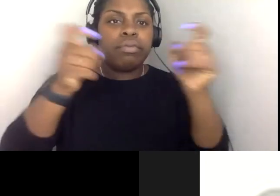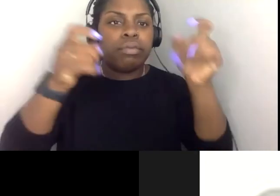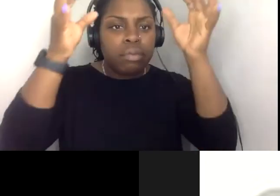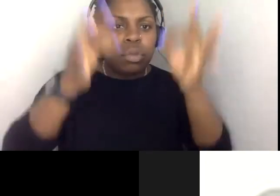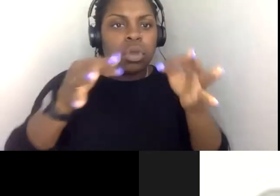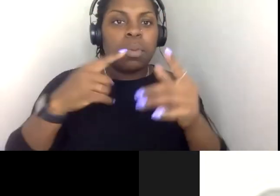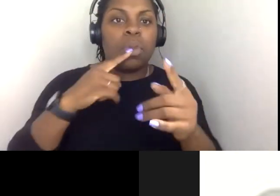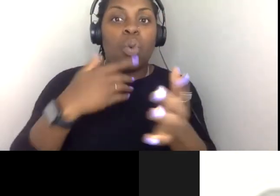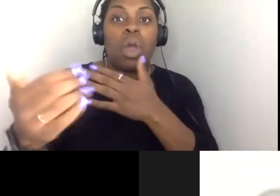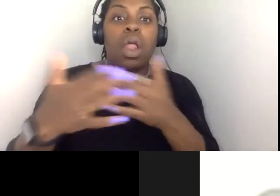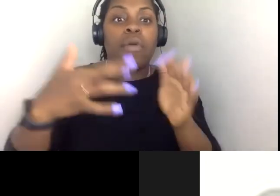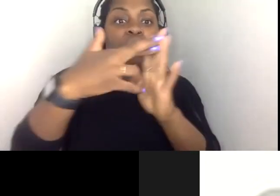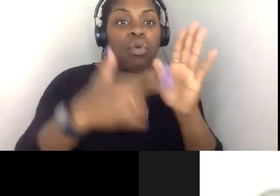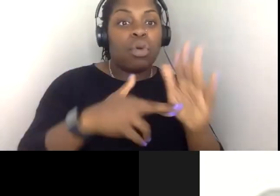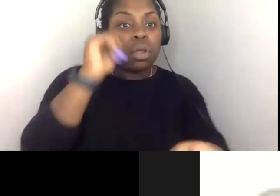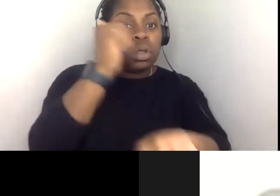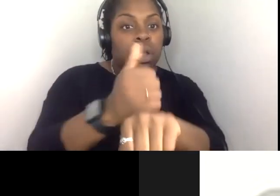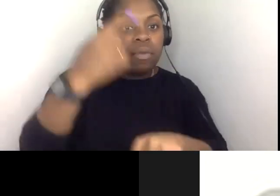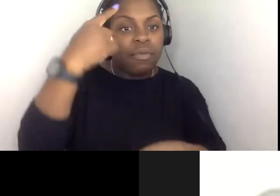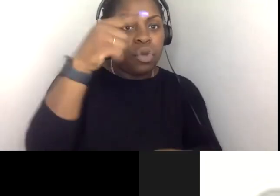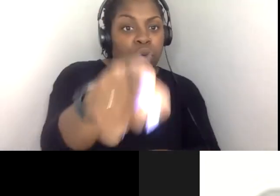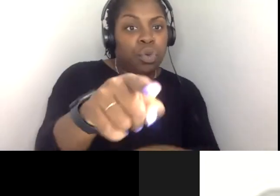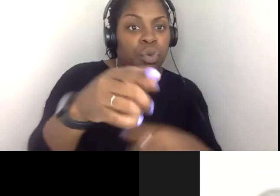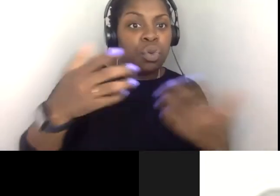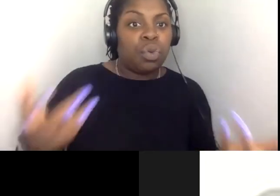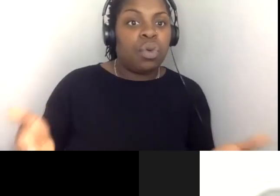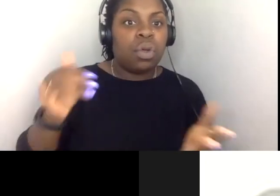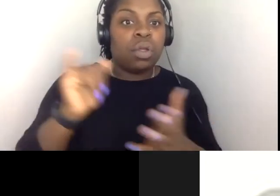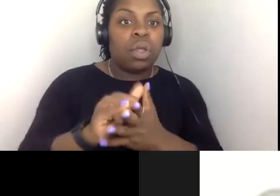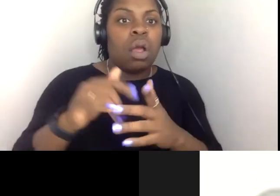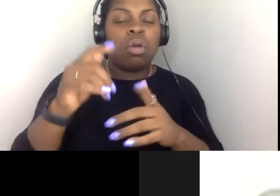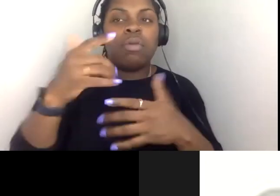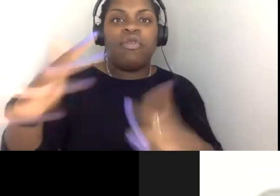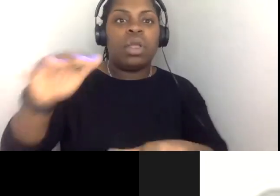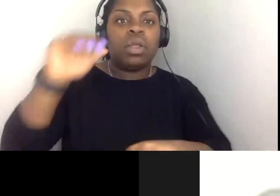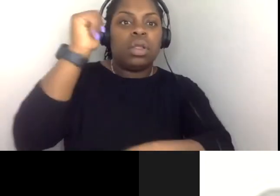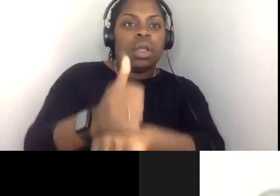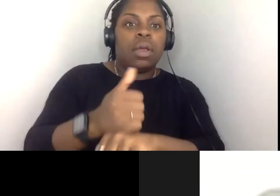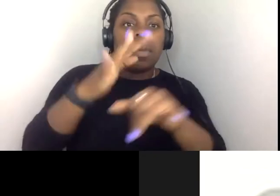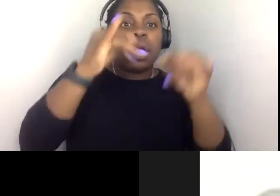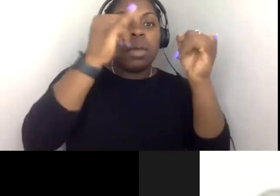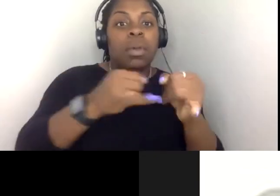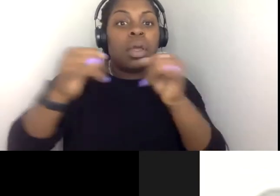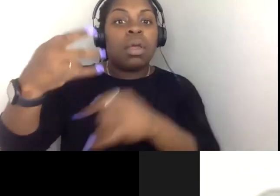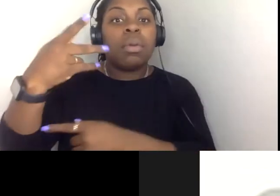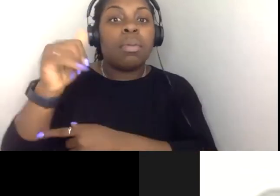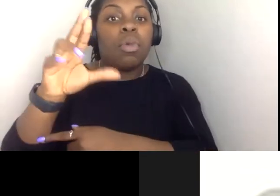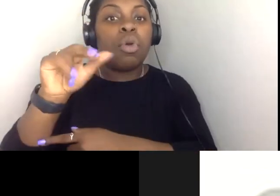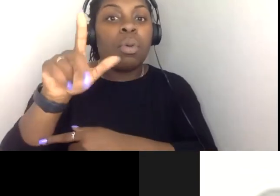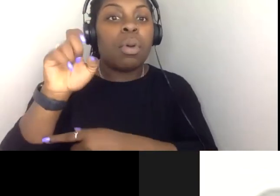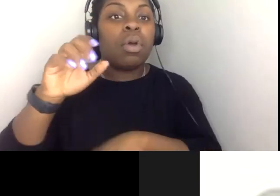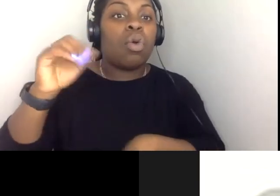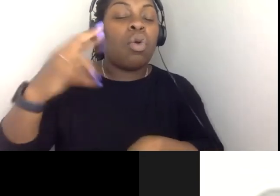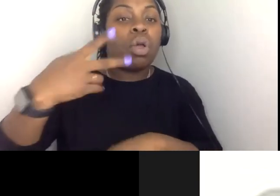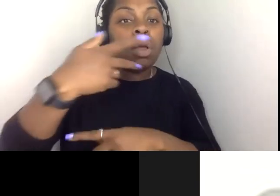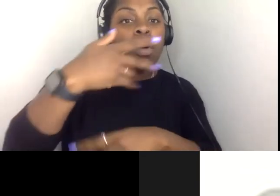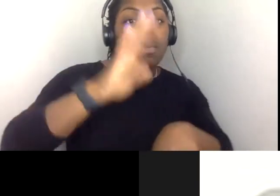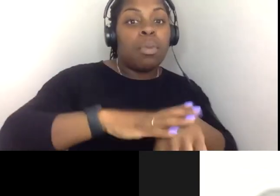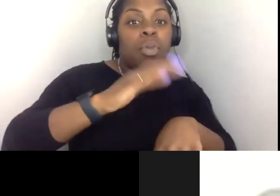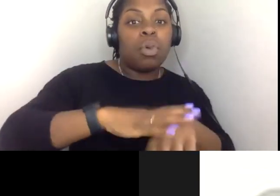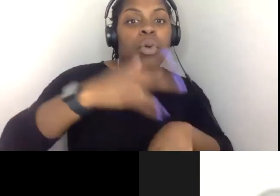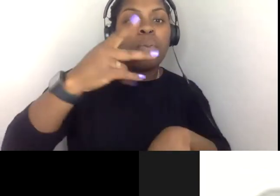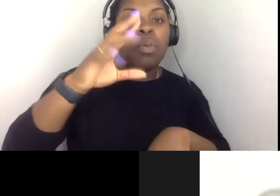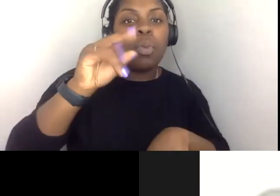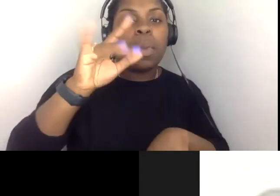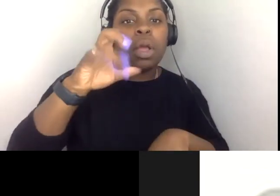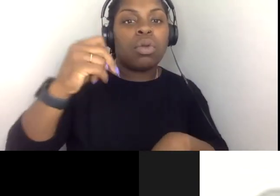del individuo, las reglas que entonces están hechas para ti, tal vez sean creadas por los individuos de la Junta de